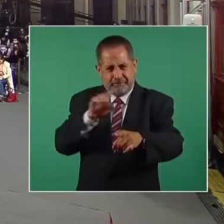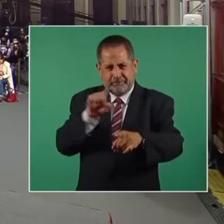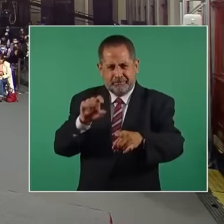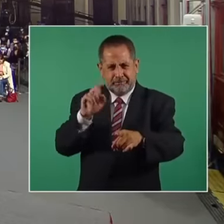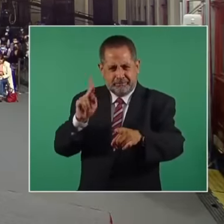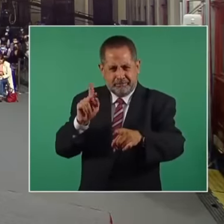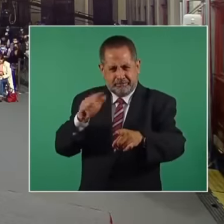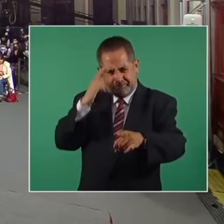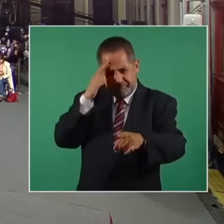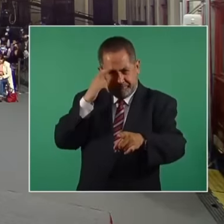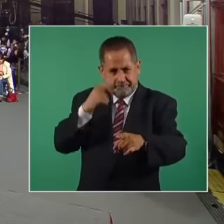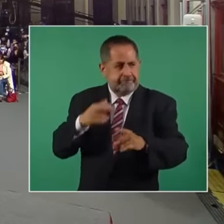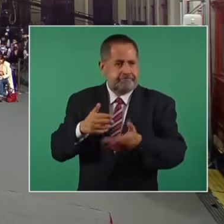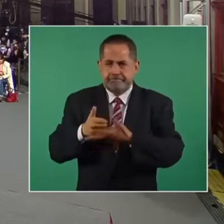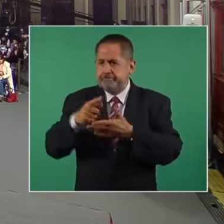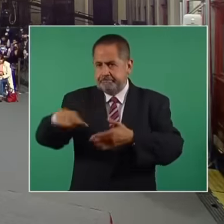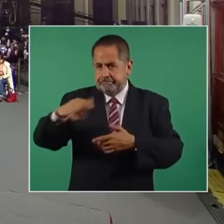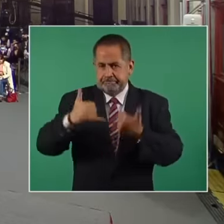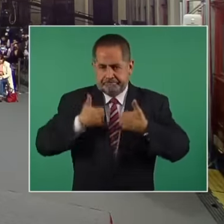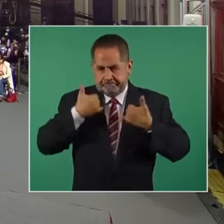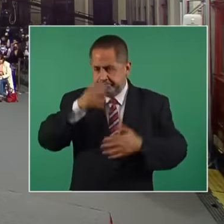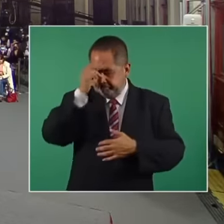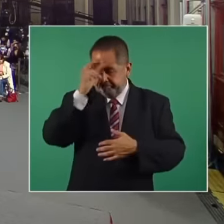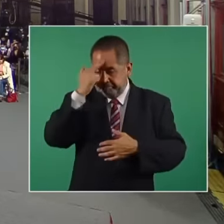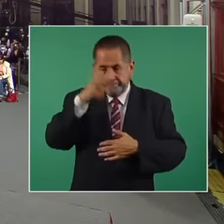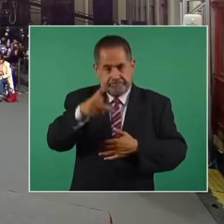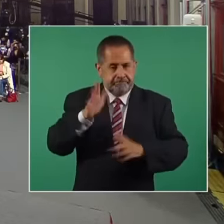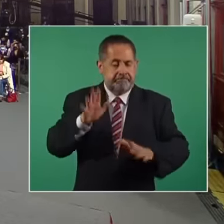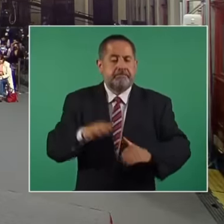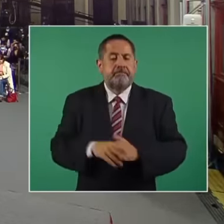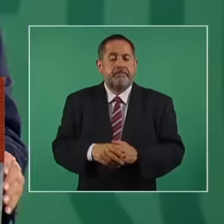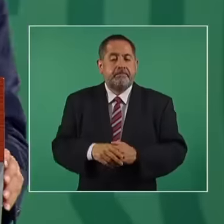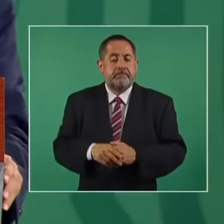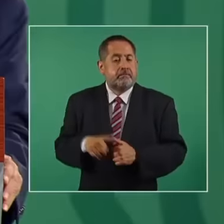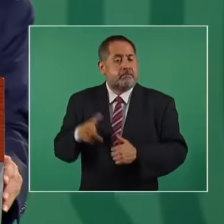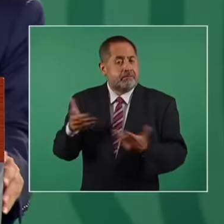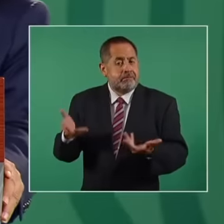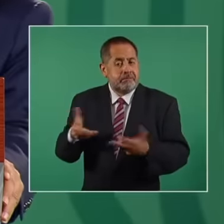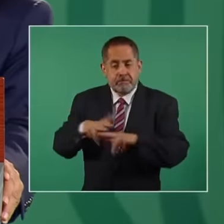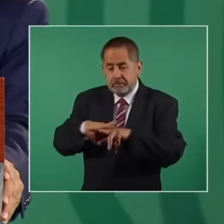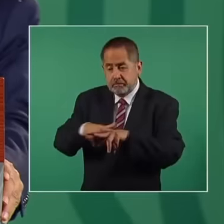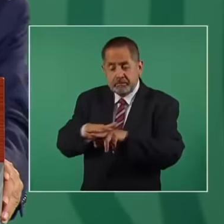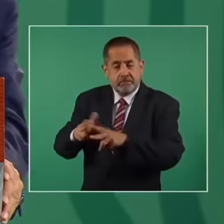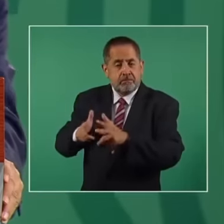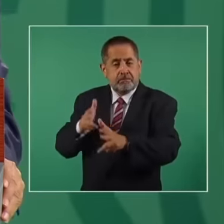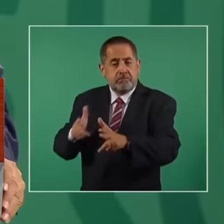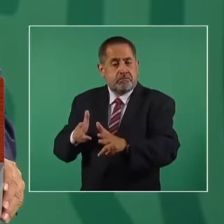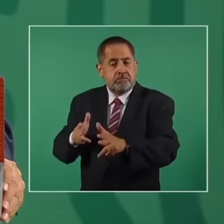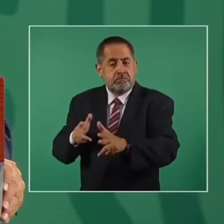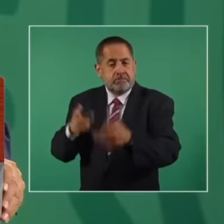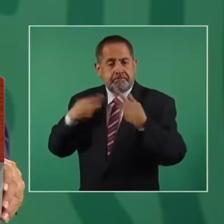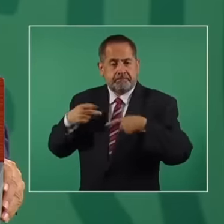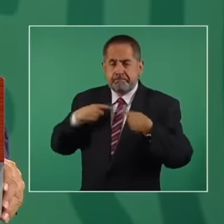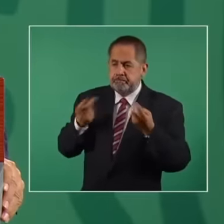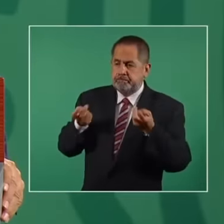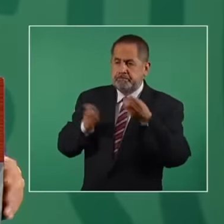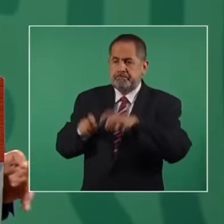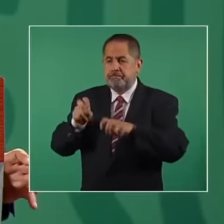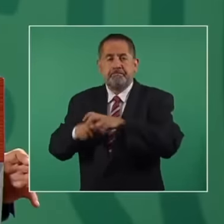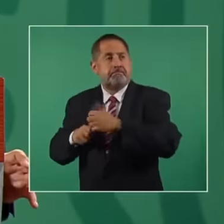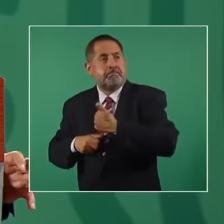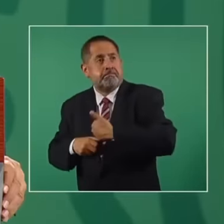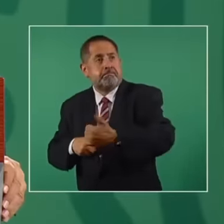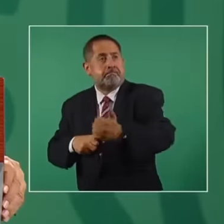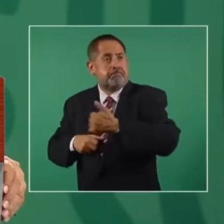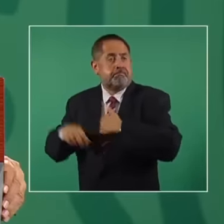Esto también ayuda para los jóvenes. Entonces, dejó de haber trenes de pasajeros en el país. Ya no